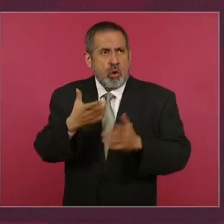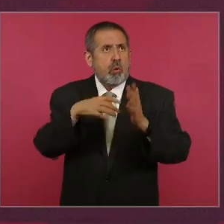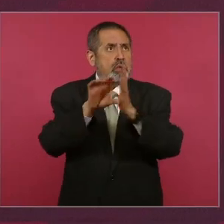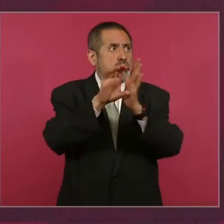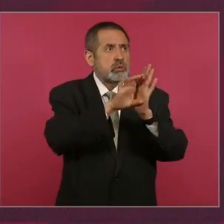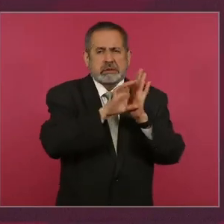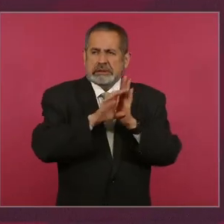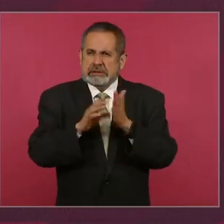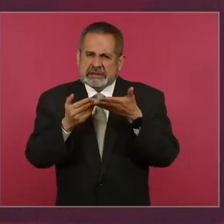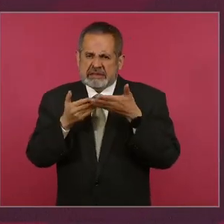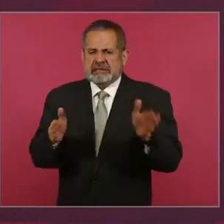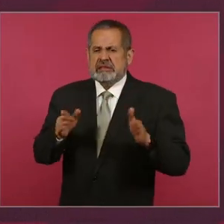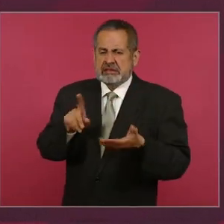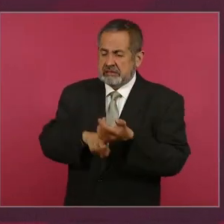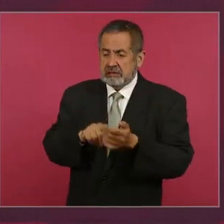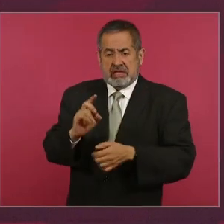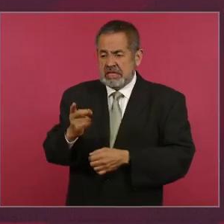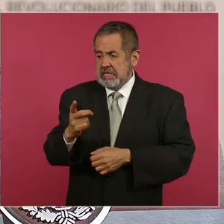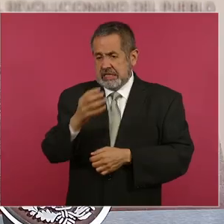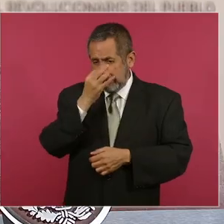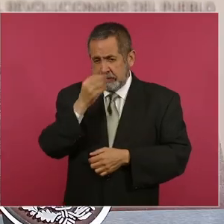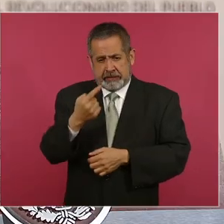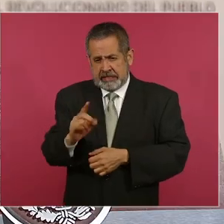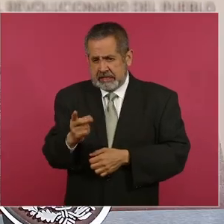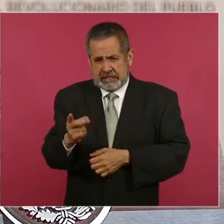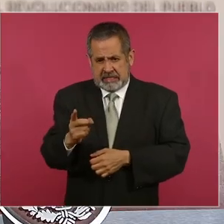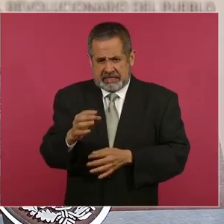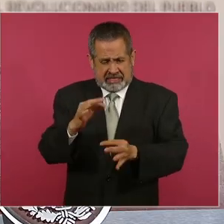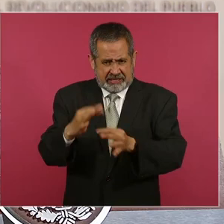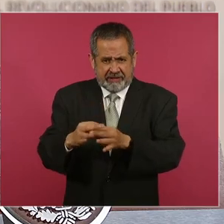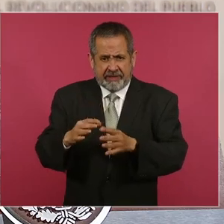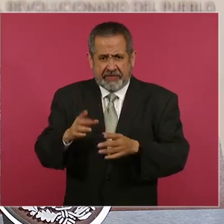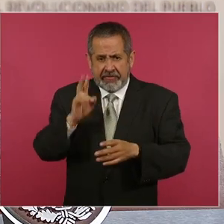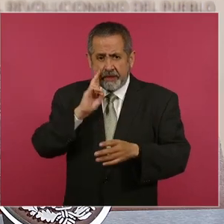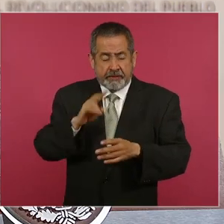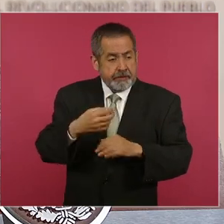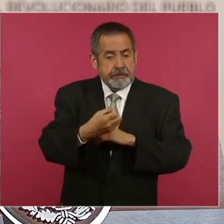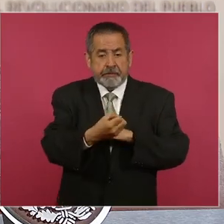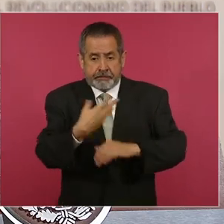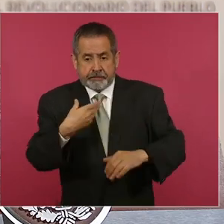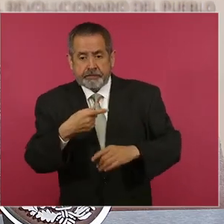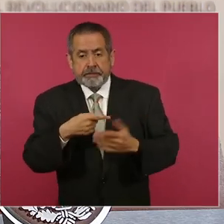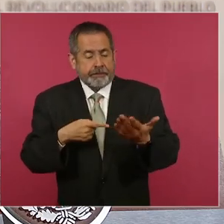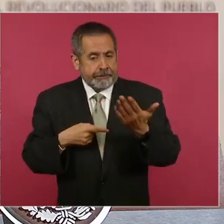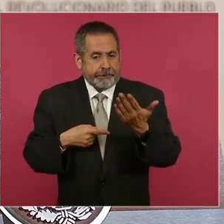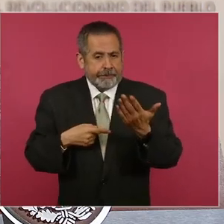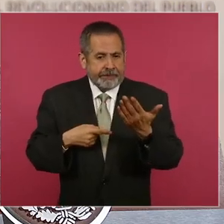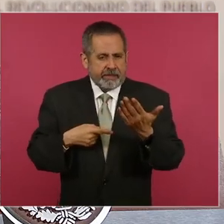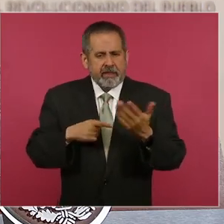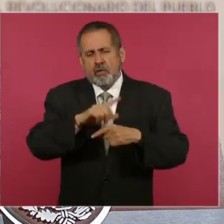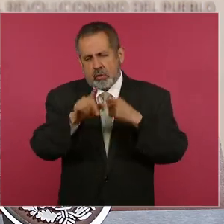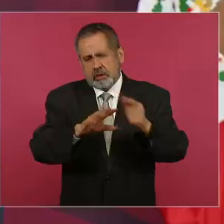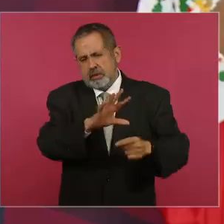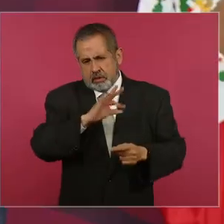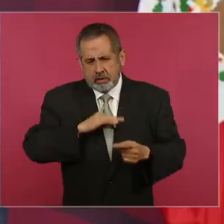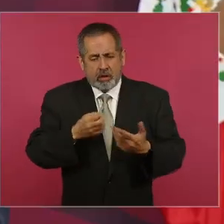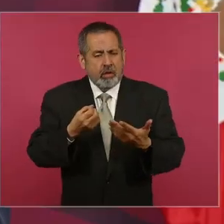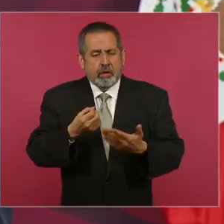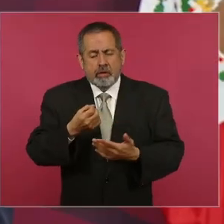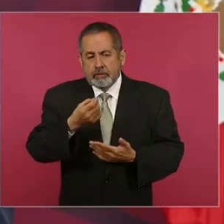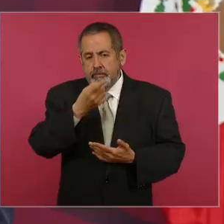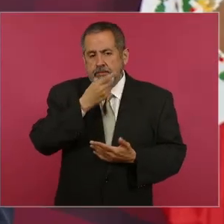habitaciones en diciembre, y que incluso me mandó también, luego me mandó a decir de